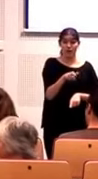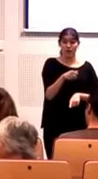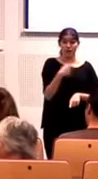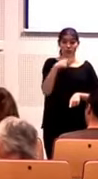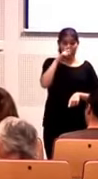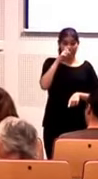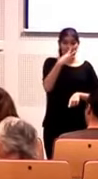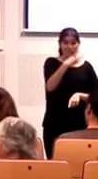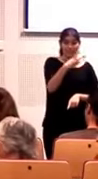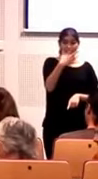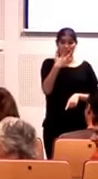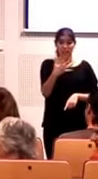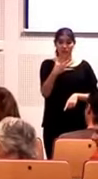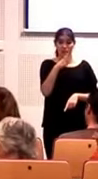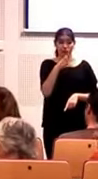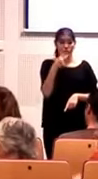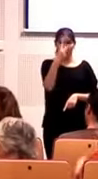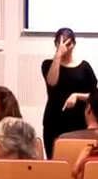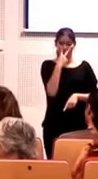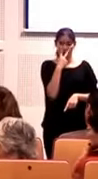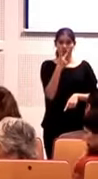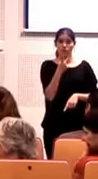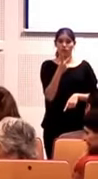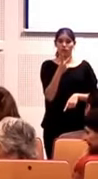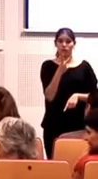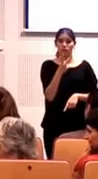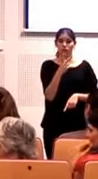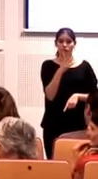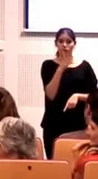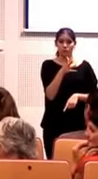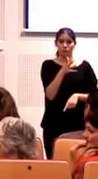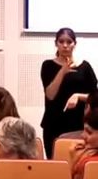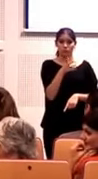35 años, pues él se ha quedado invidente a causa